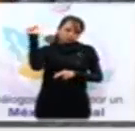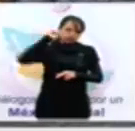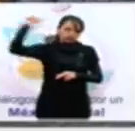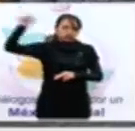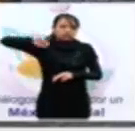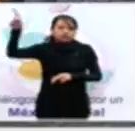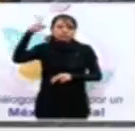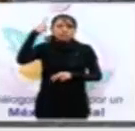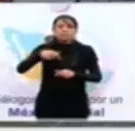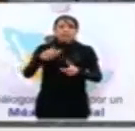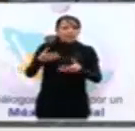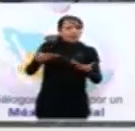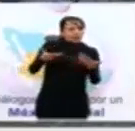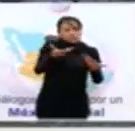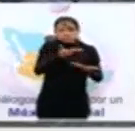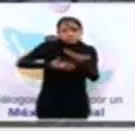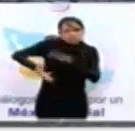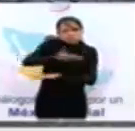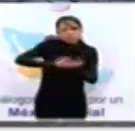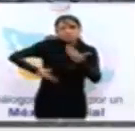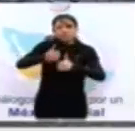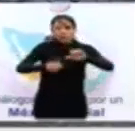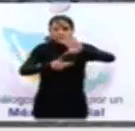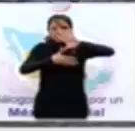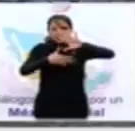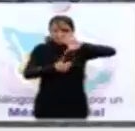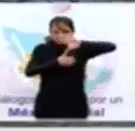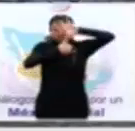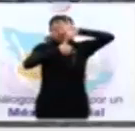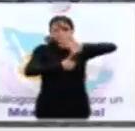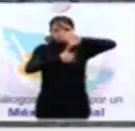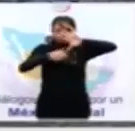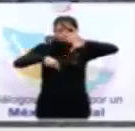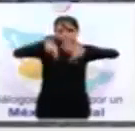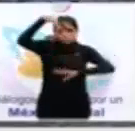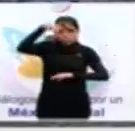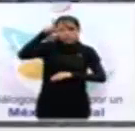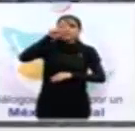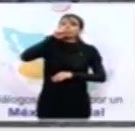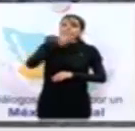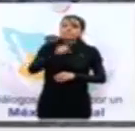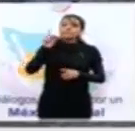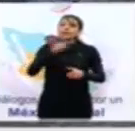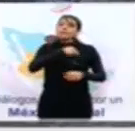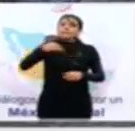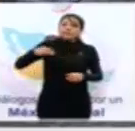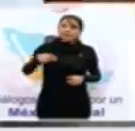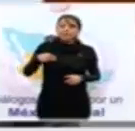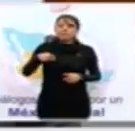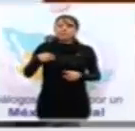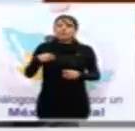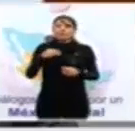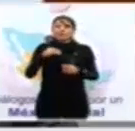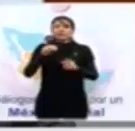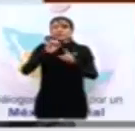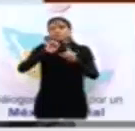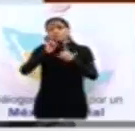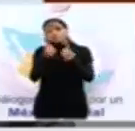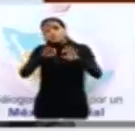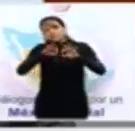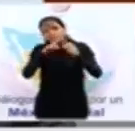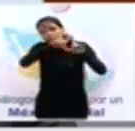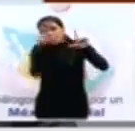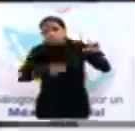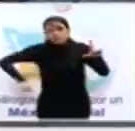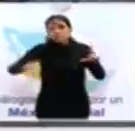representante académico ante la Comisión de Cooperación Laboral del Acuerdo de Cooperación Laboral de América del Norte y desde 1997 ha sido miembro del